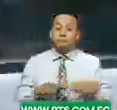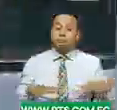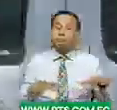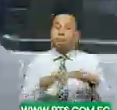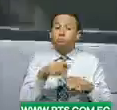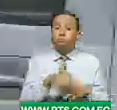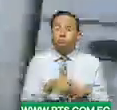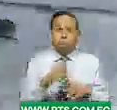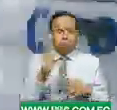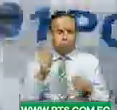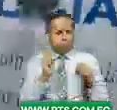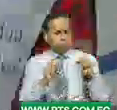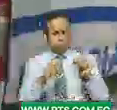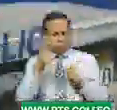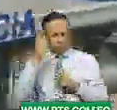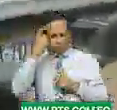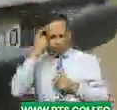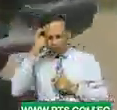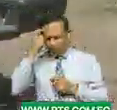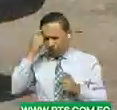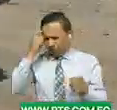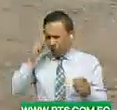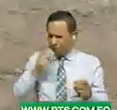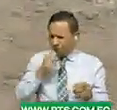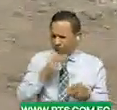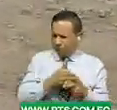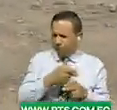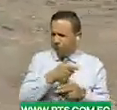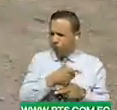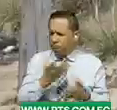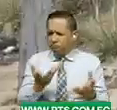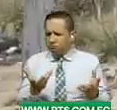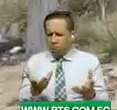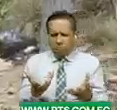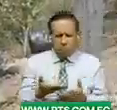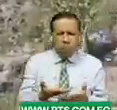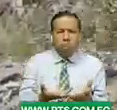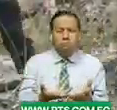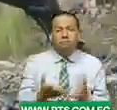quedaron interrogantes de quién sería la desafortunada mujer